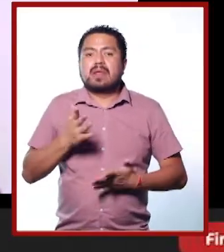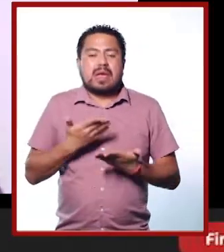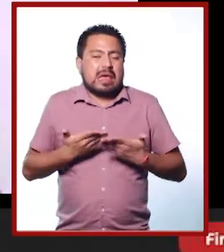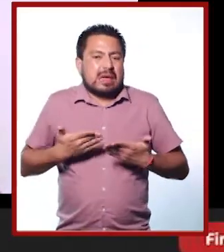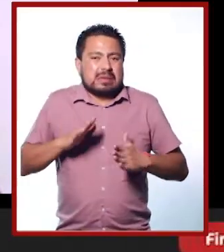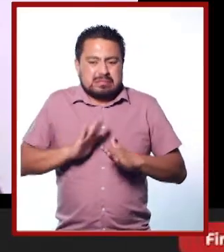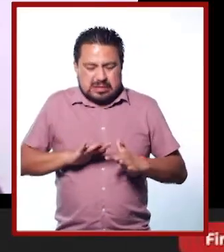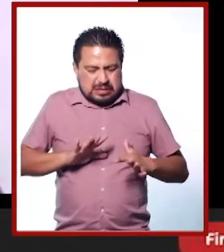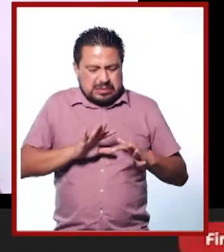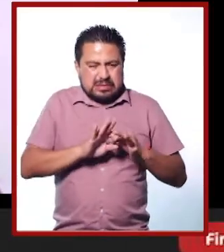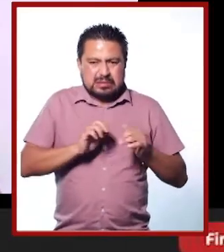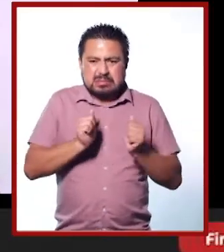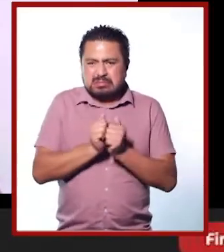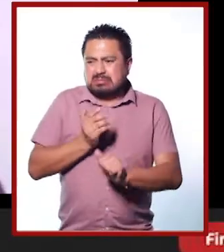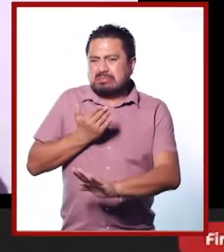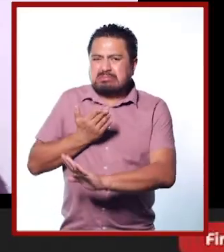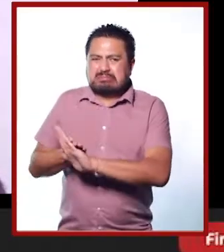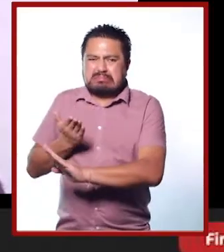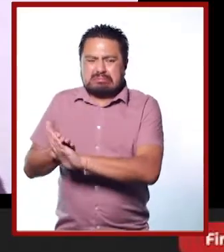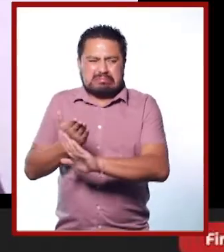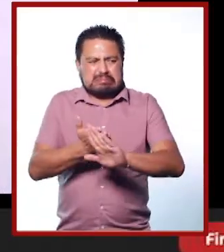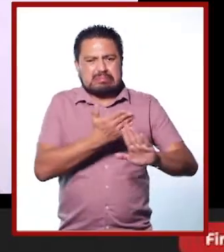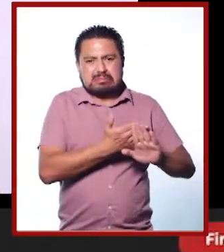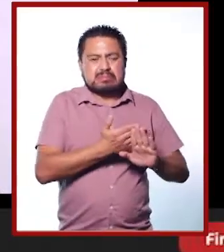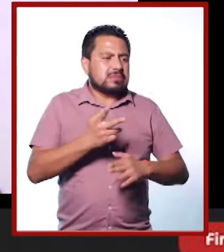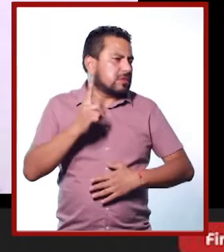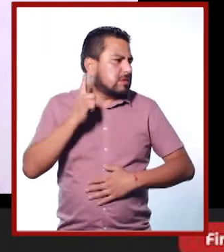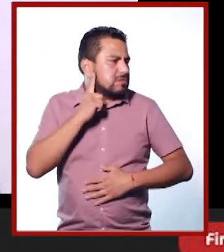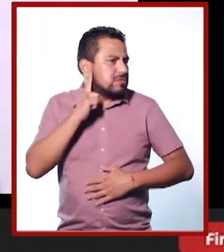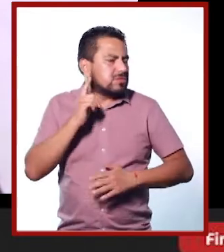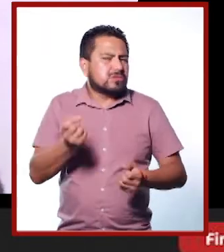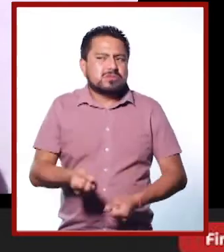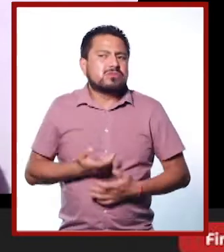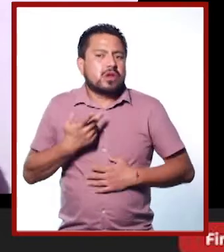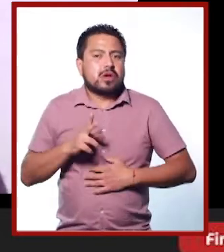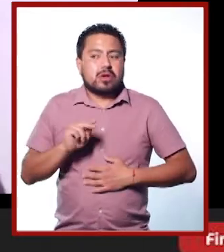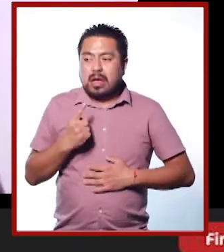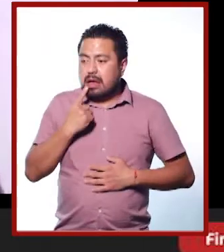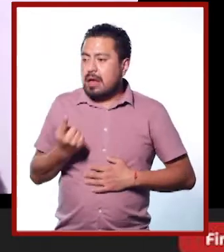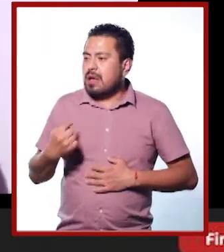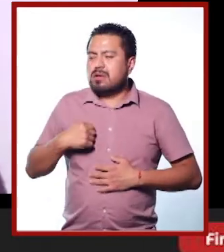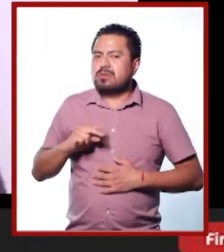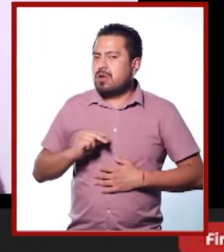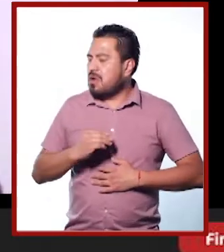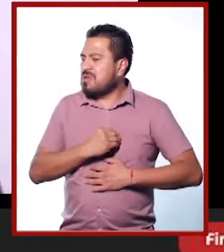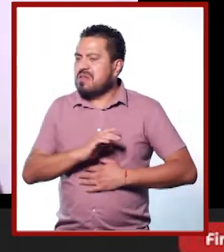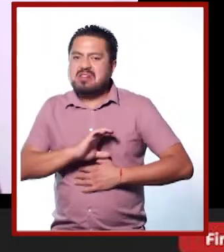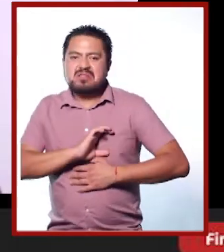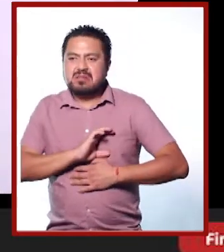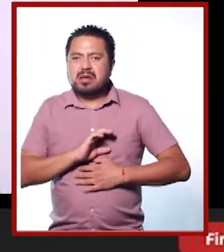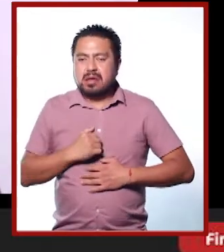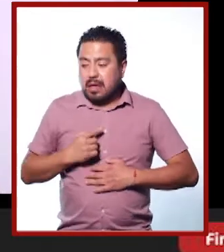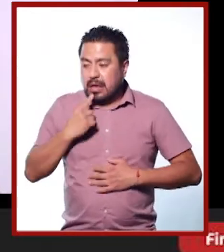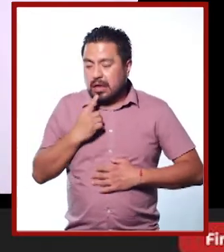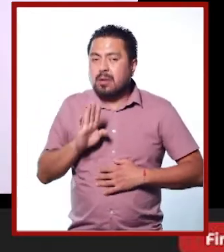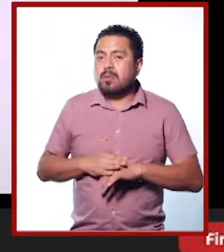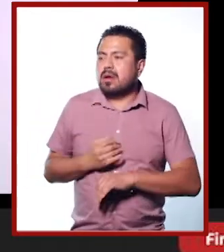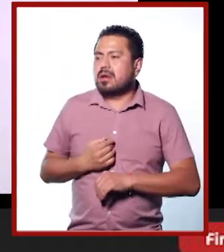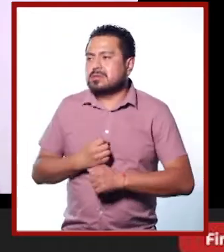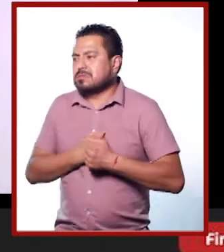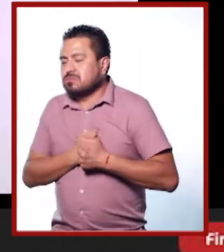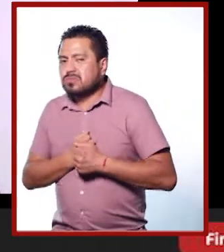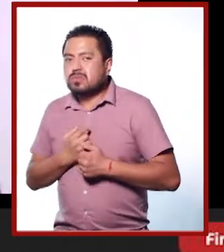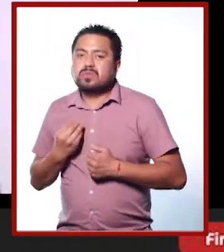se ha romantizado el maltrato, ¿no? Entonces hemos escuchado frases como si no me cela es que no me quiere o te celo porque te